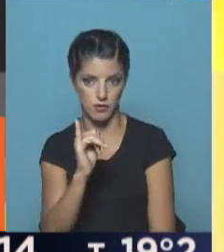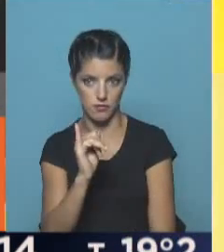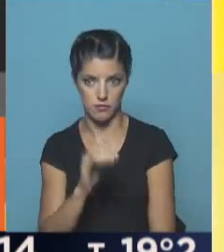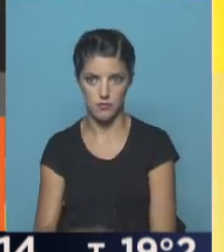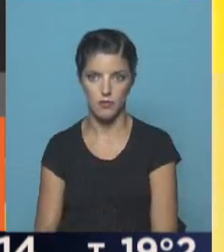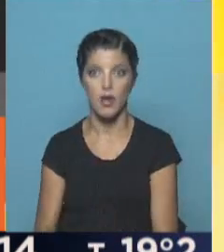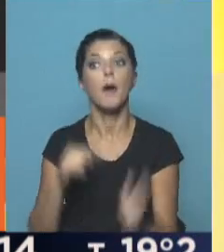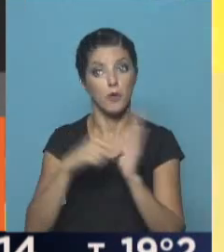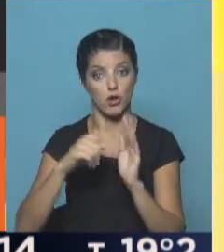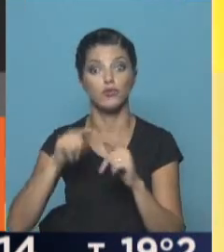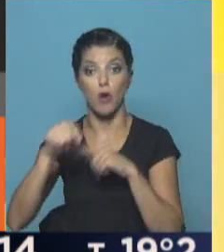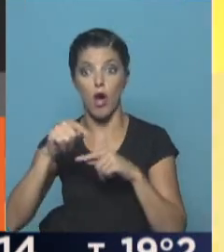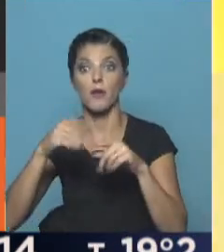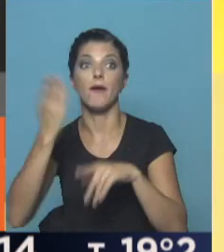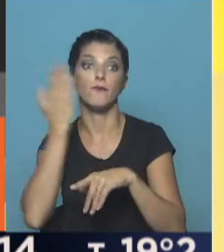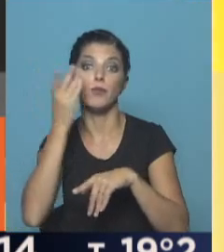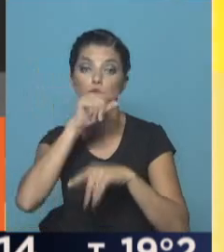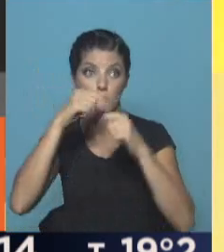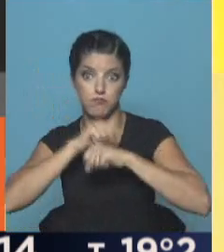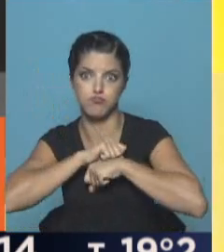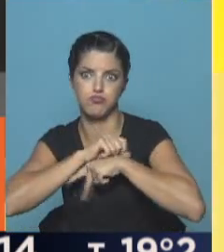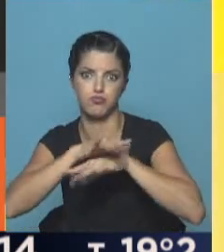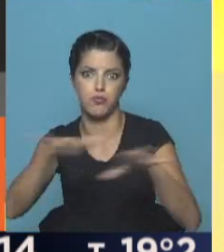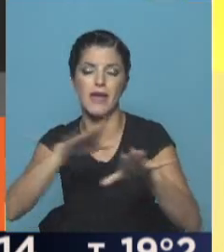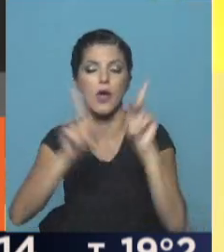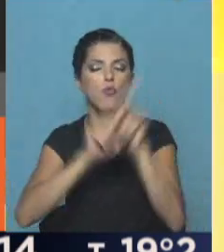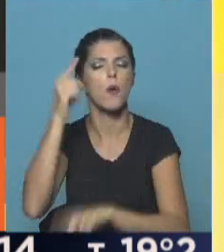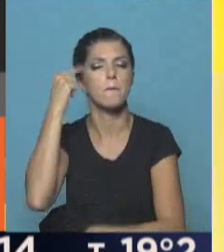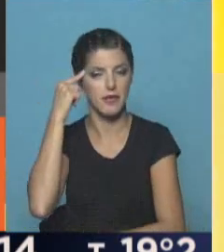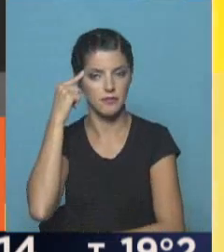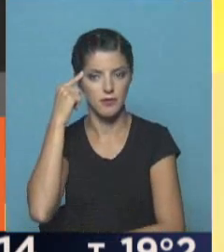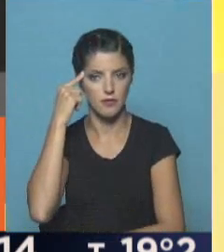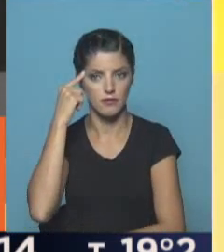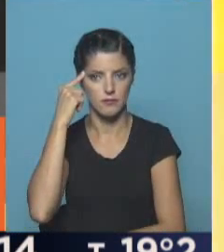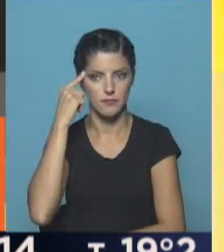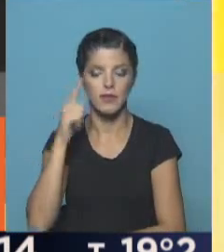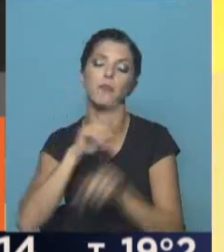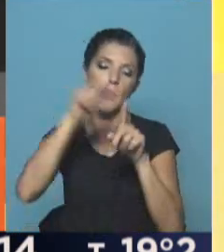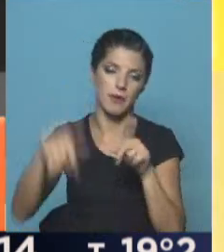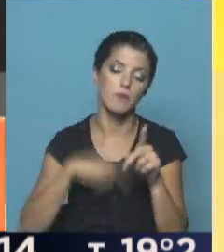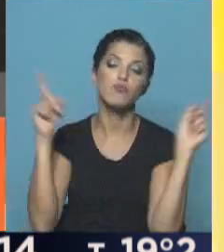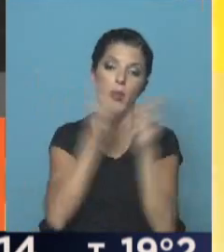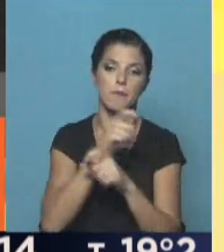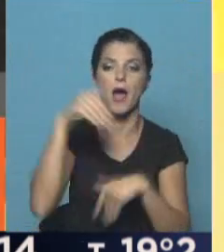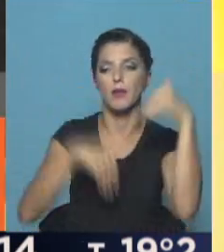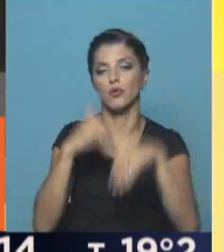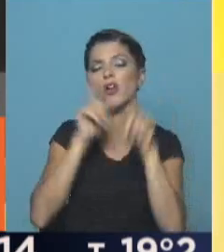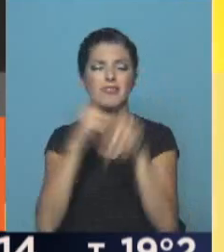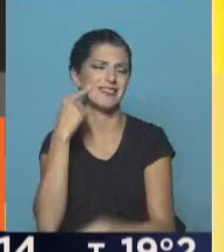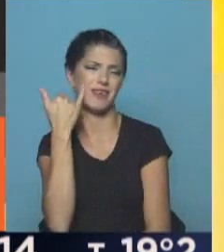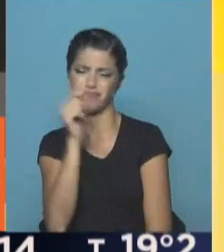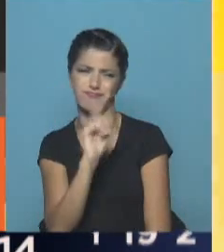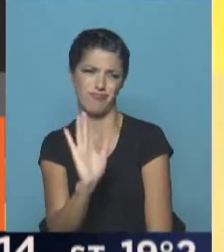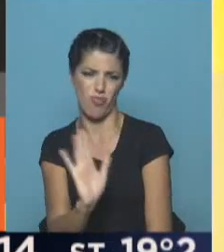ha trasladado a las redes, y en las redes sociales se piensa que puede tener alguna influencia en el voto, muchos lo descartan, ya está, es